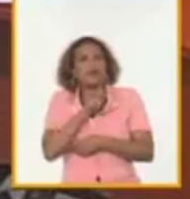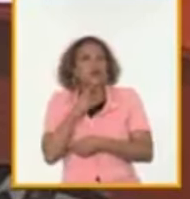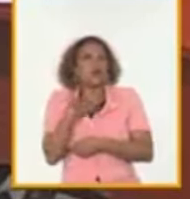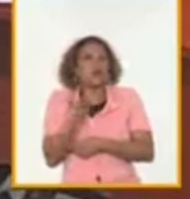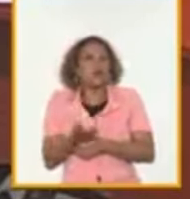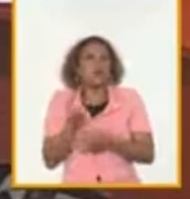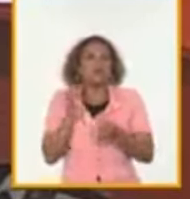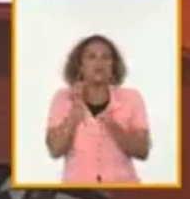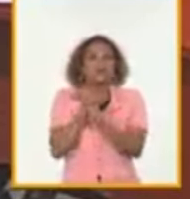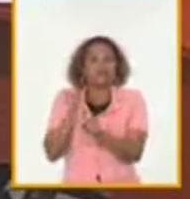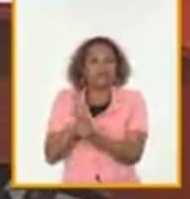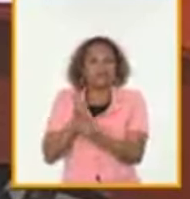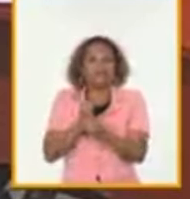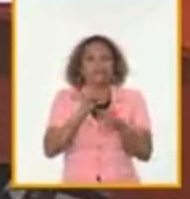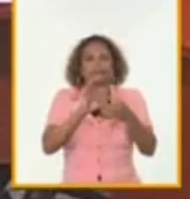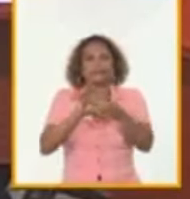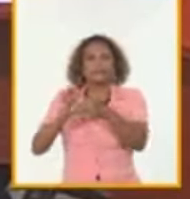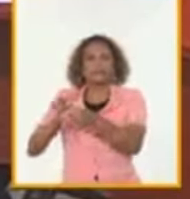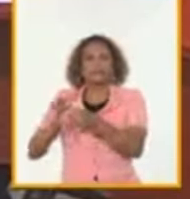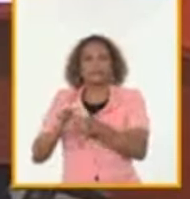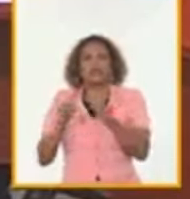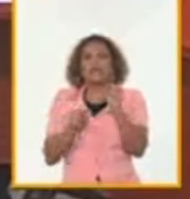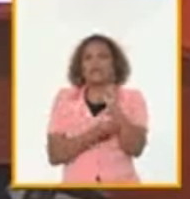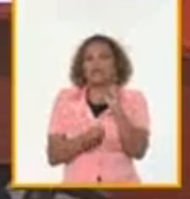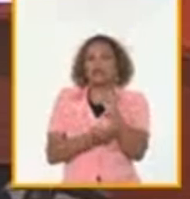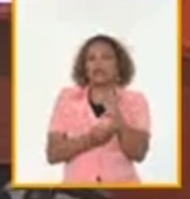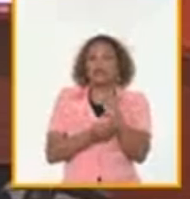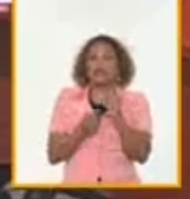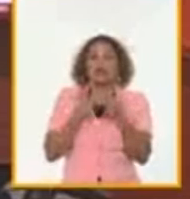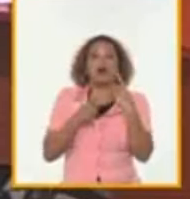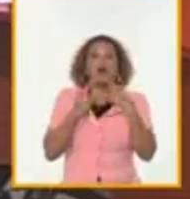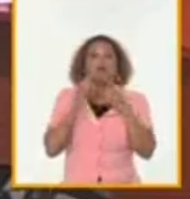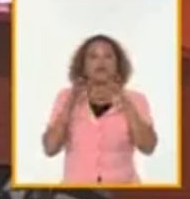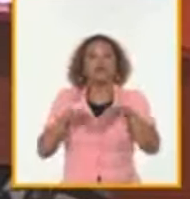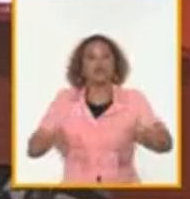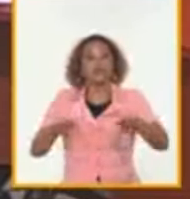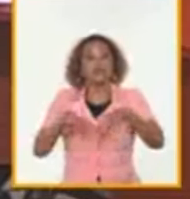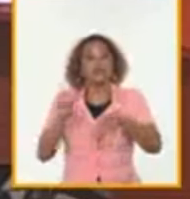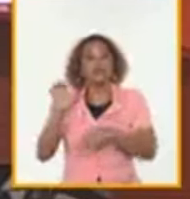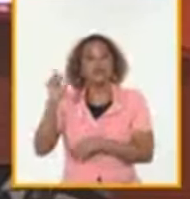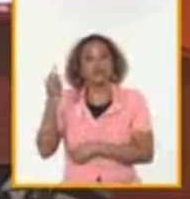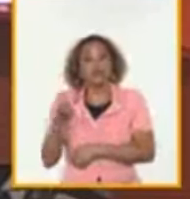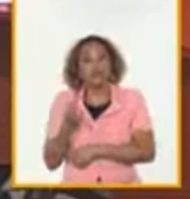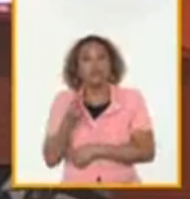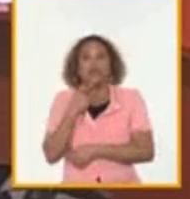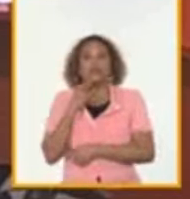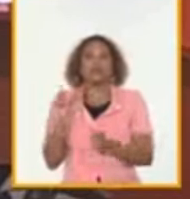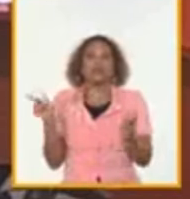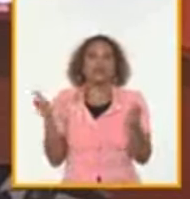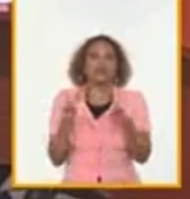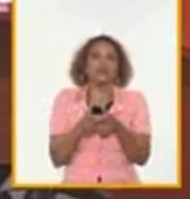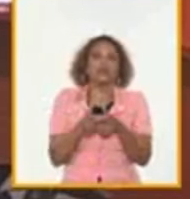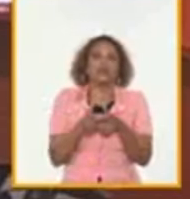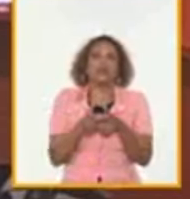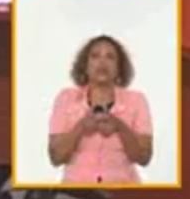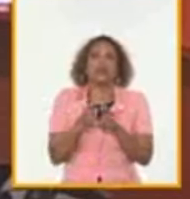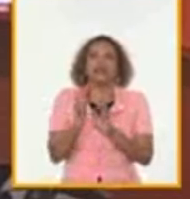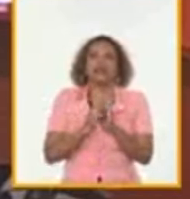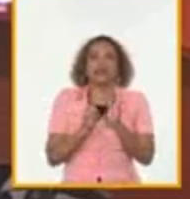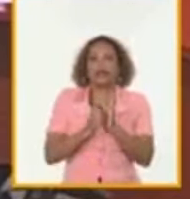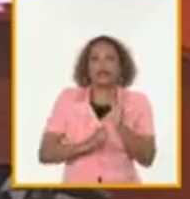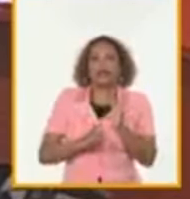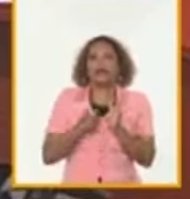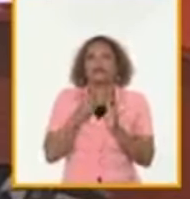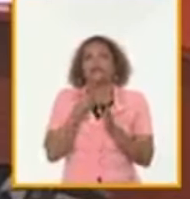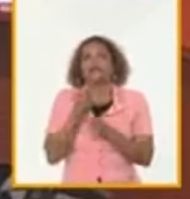trabajo que se hace por fortalecer aún en esta circunstancia la economía de la provincia reducir el déficit eh fiscal trabajar